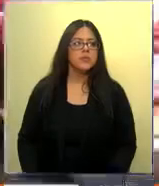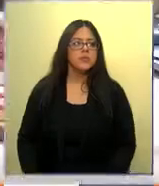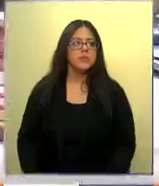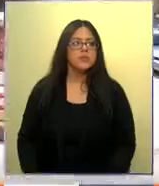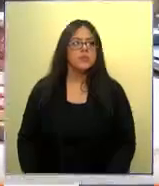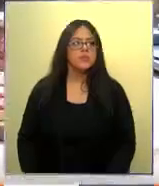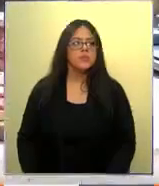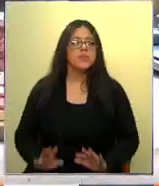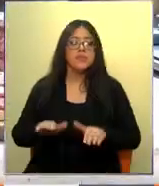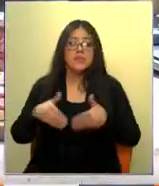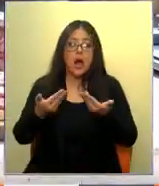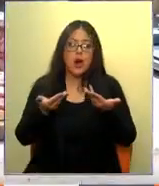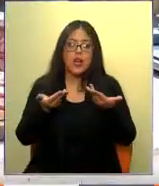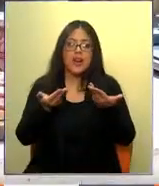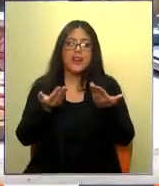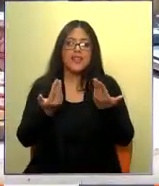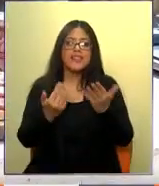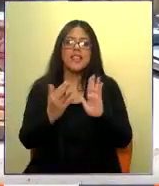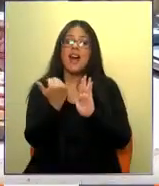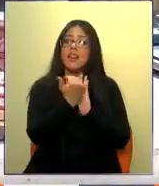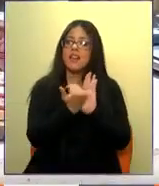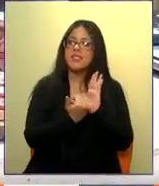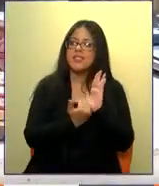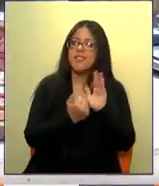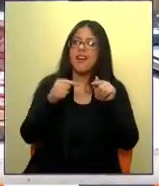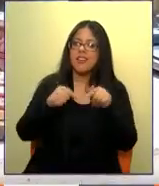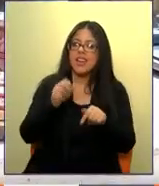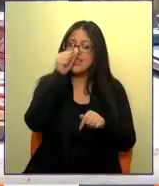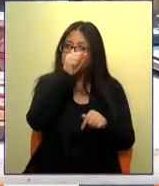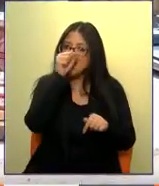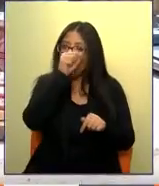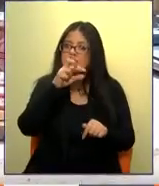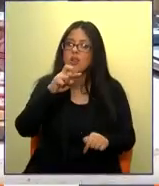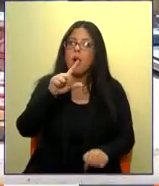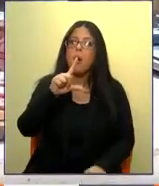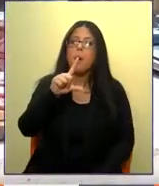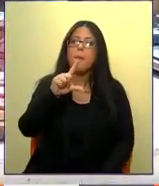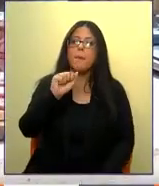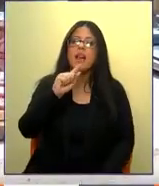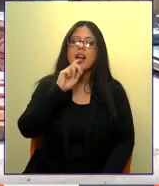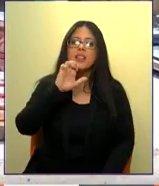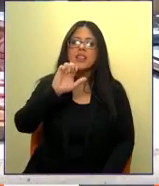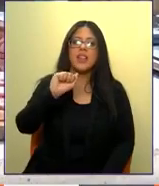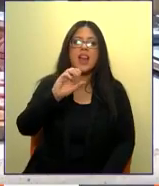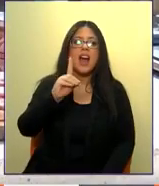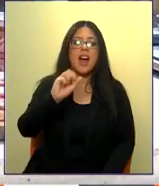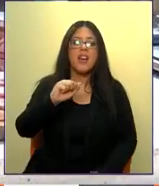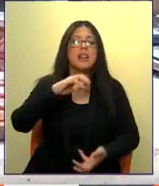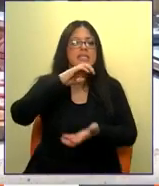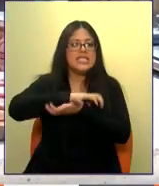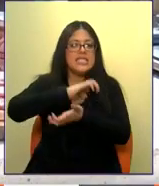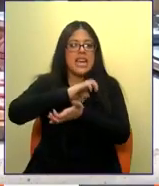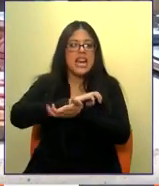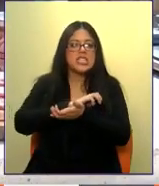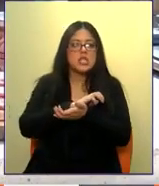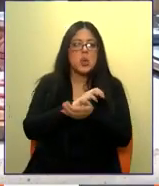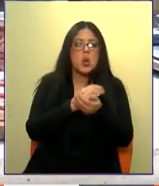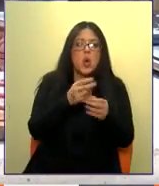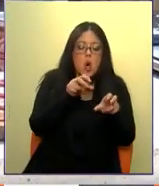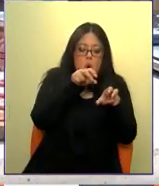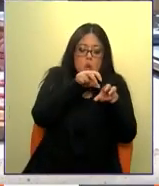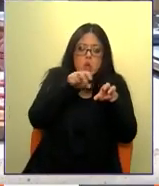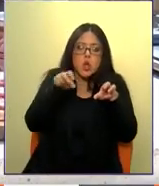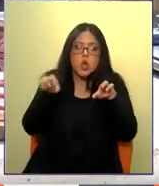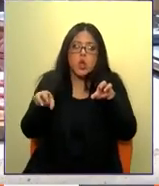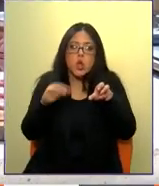Vamos con la receta de nuestra plateada de cerdo. Acá tenemos todos los ingredientes, queso, unos tomatitos cherry, si no tienes tomates cherry, cualquier tomate que tenga